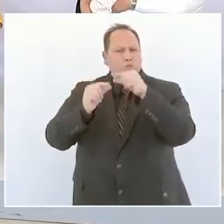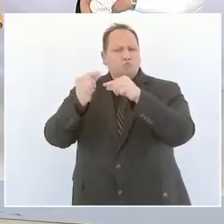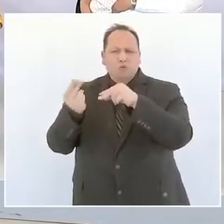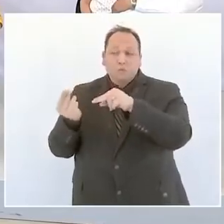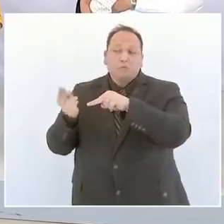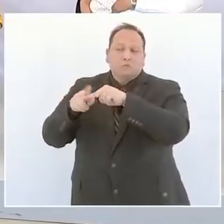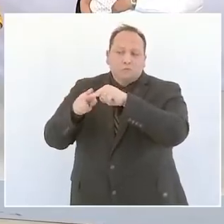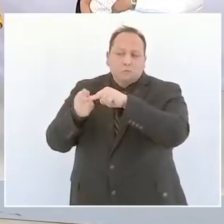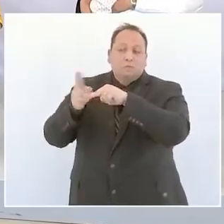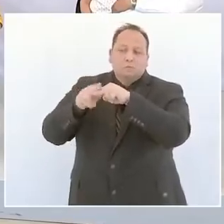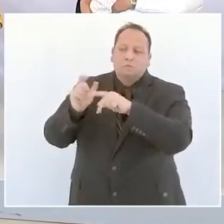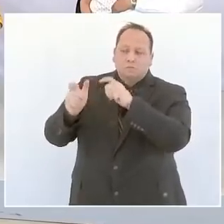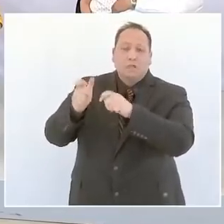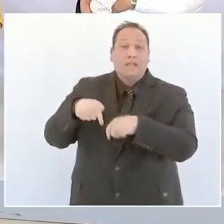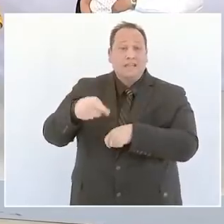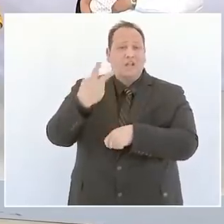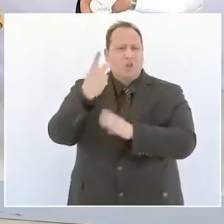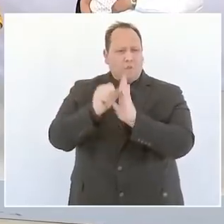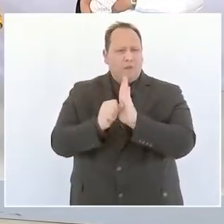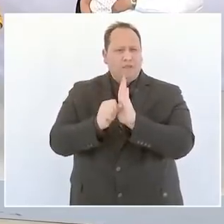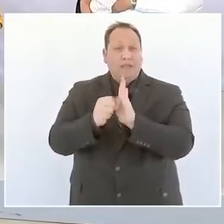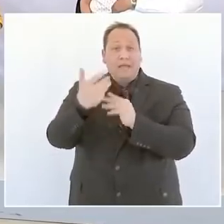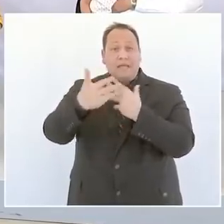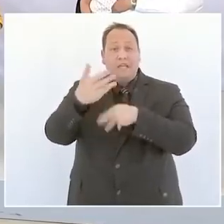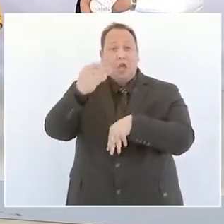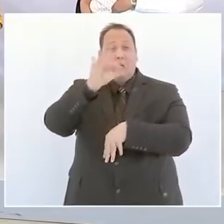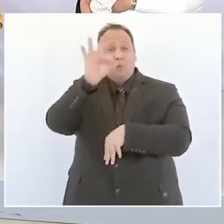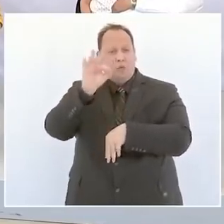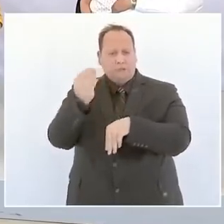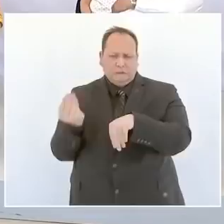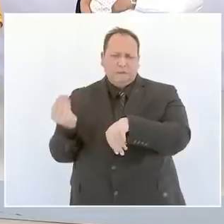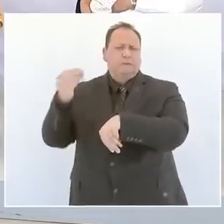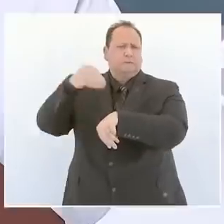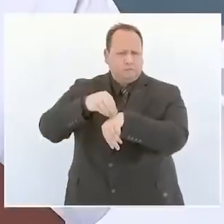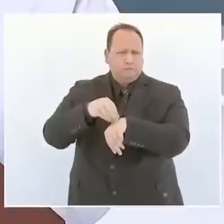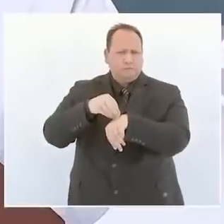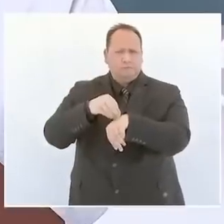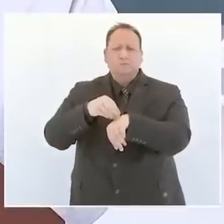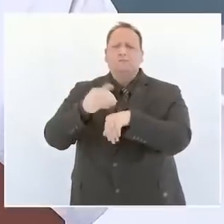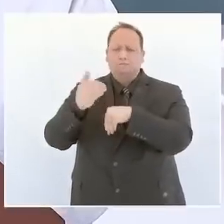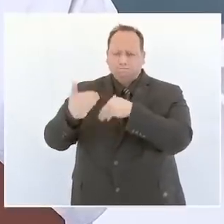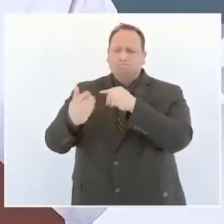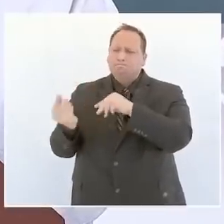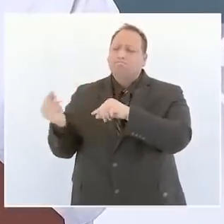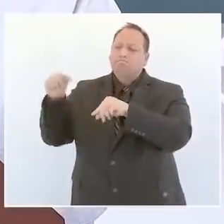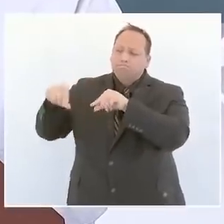Ya en este bimestre es 15% más. Y así